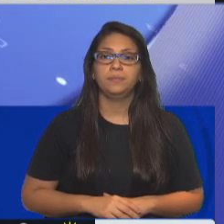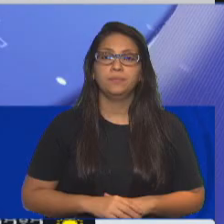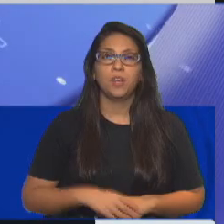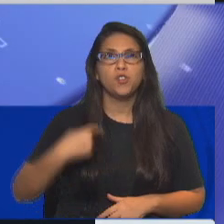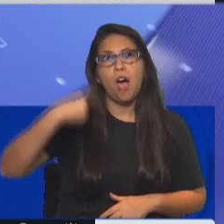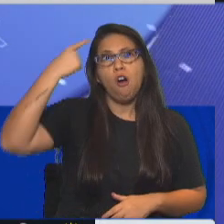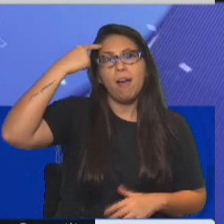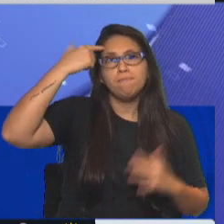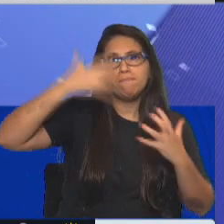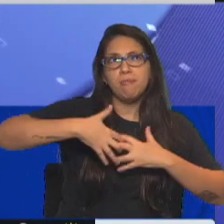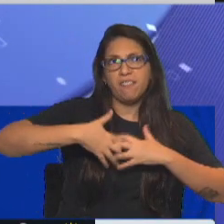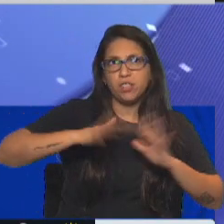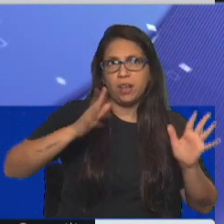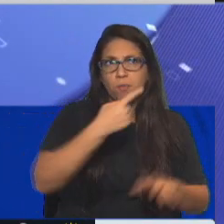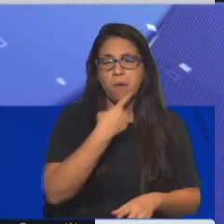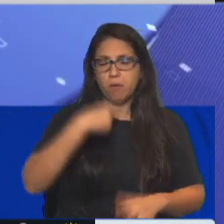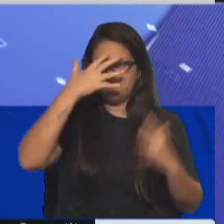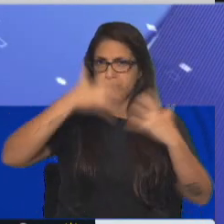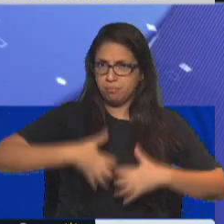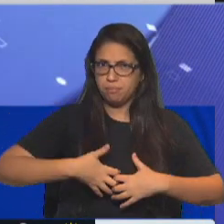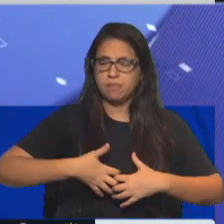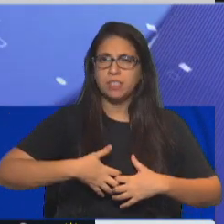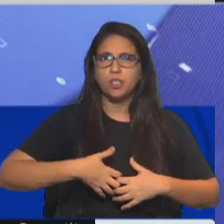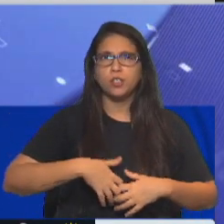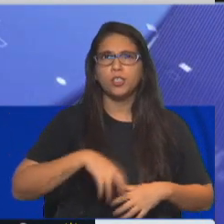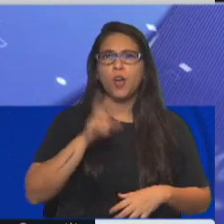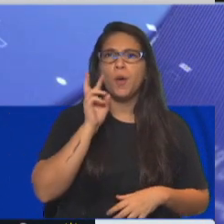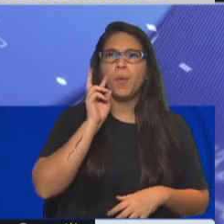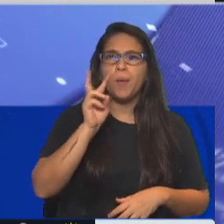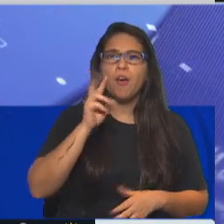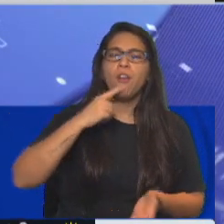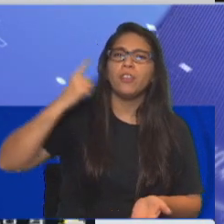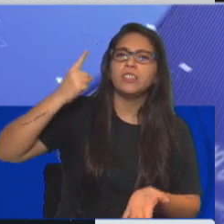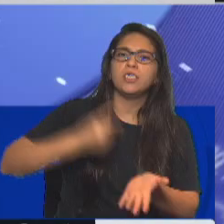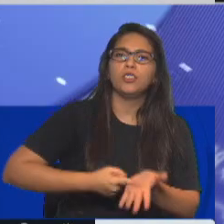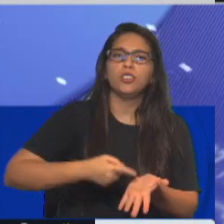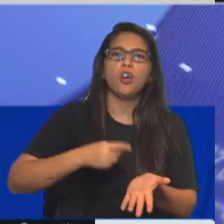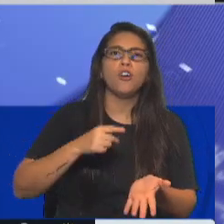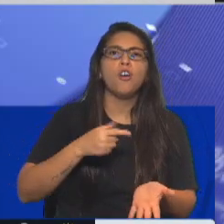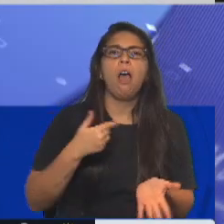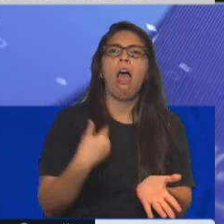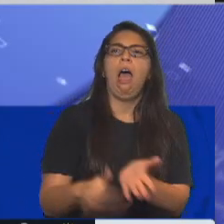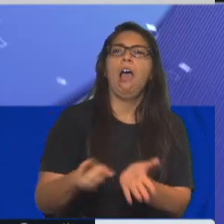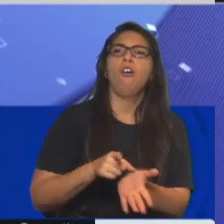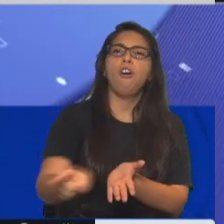También, si lo vemos como una medida que es global, no es una medida discriminatoria